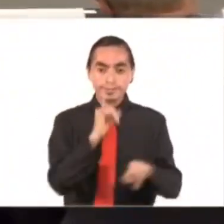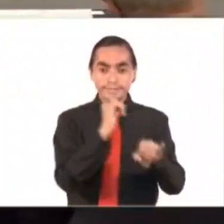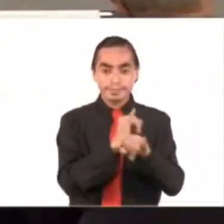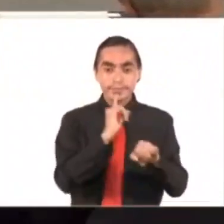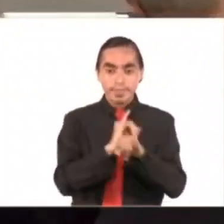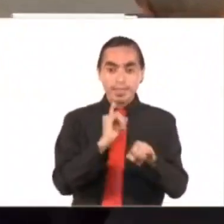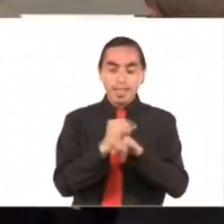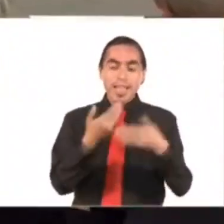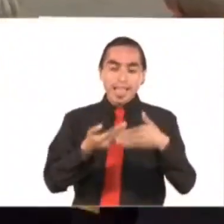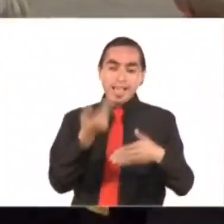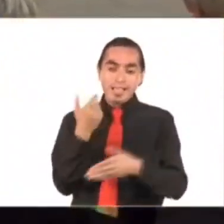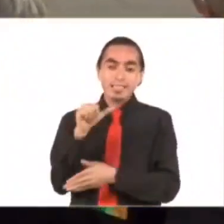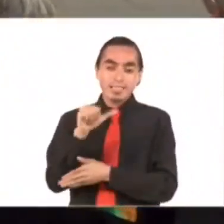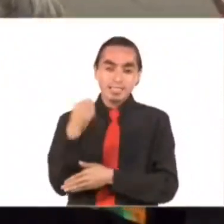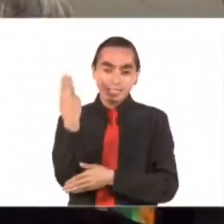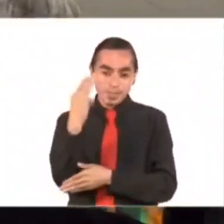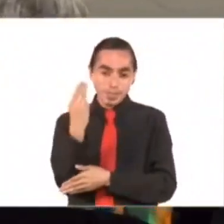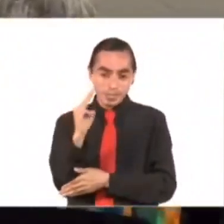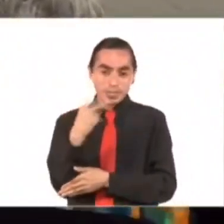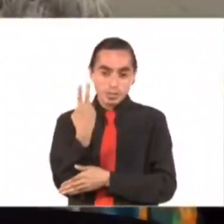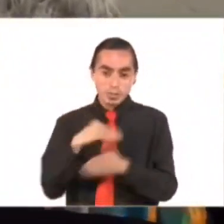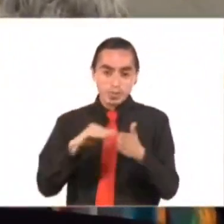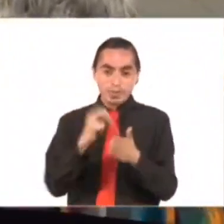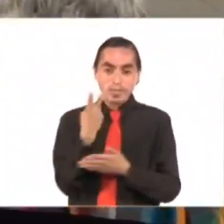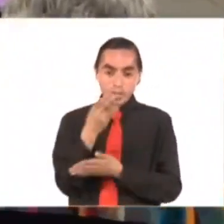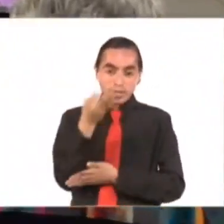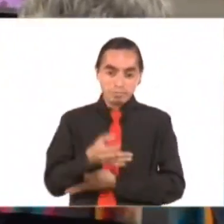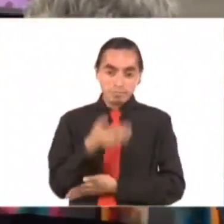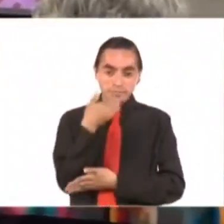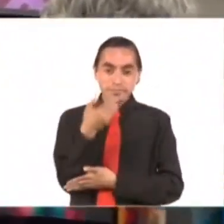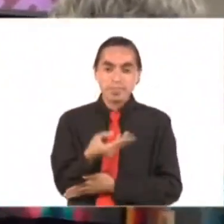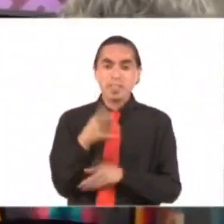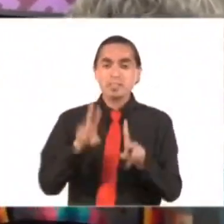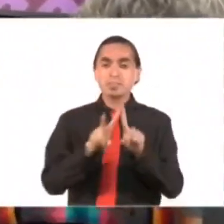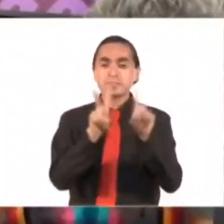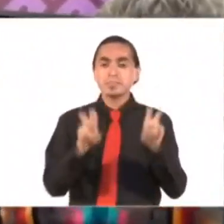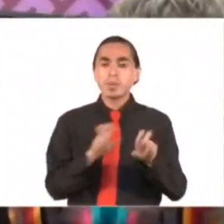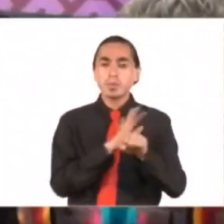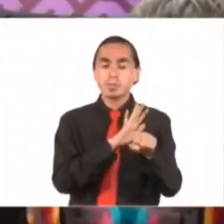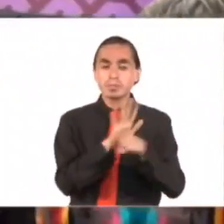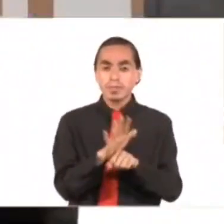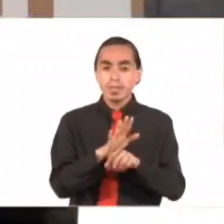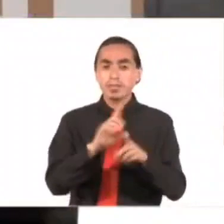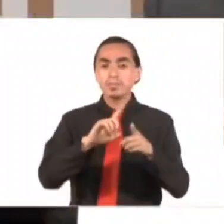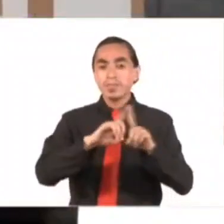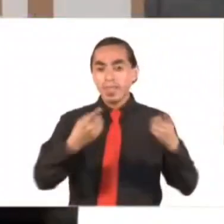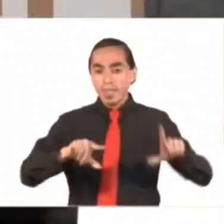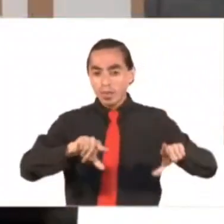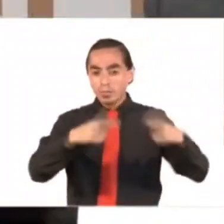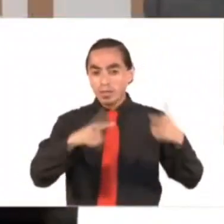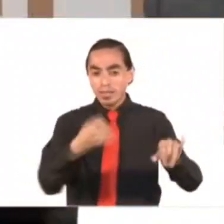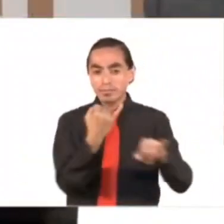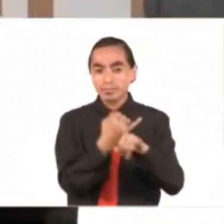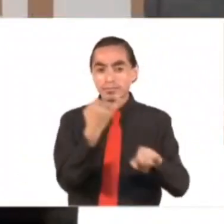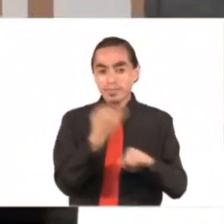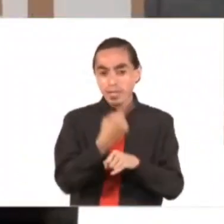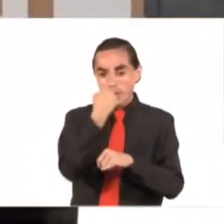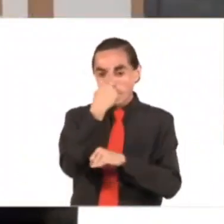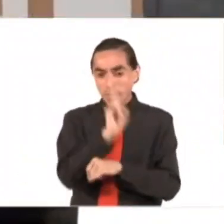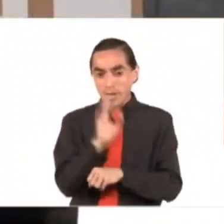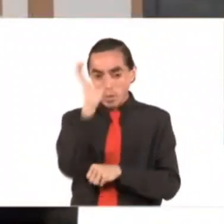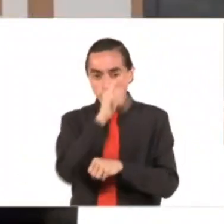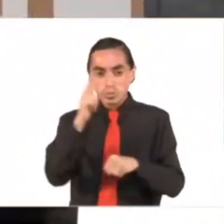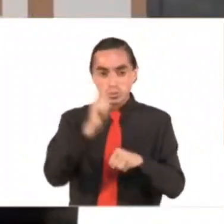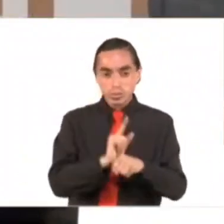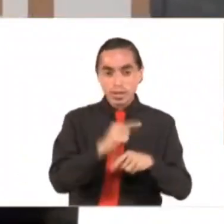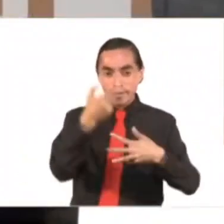sesión ordinaria del 16 de marzo del 2022, el cual consiste en el desarrollo de una plataforma digital que promueva la oferta cultural del